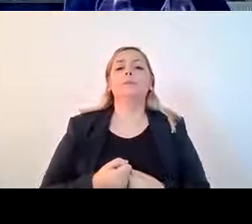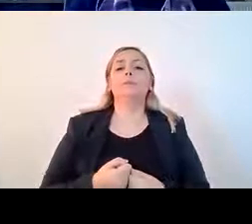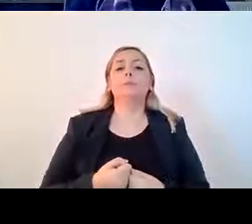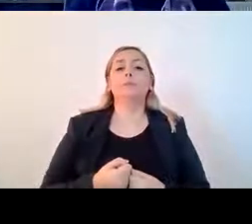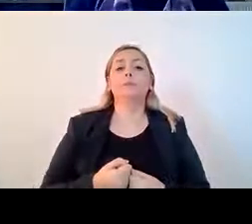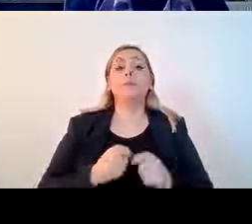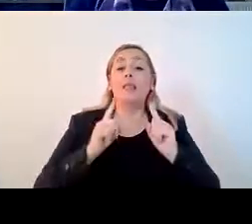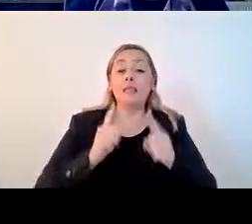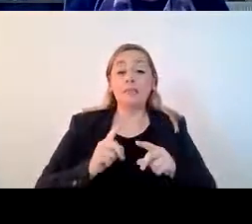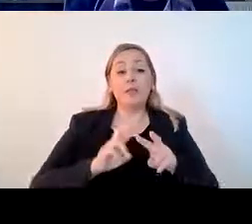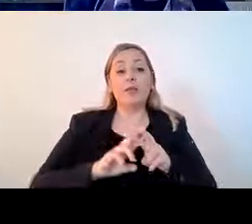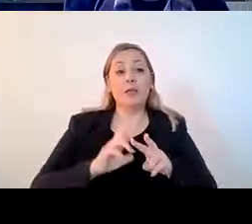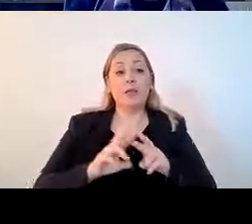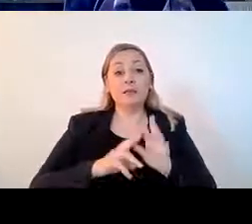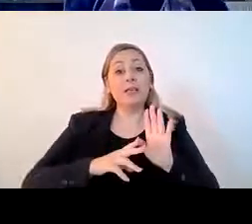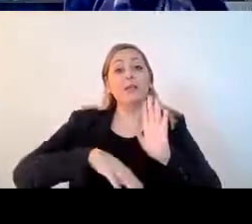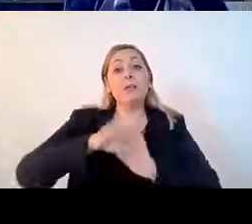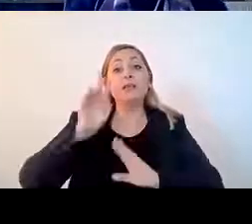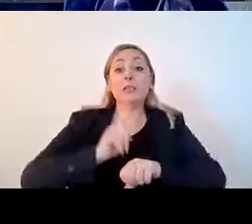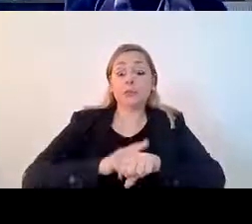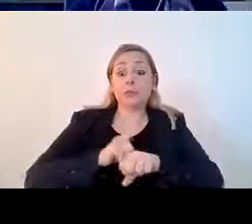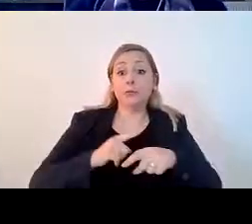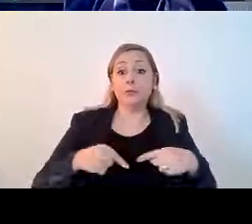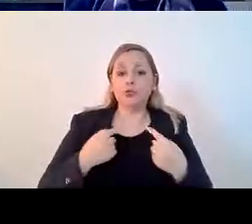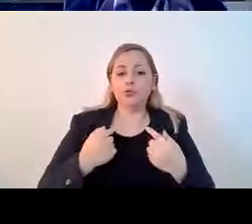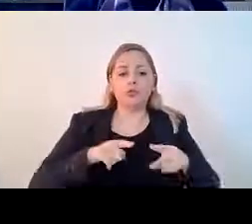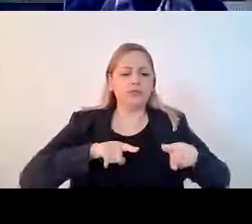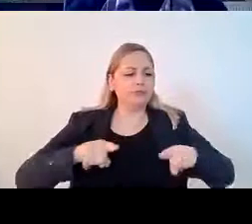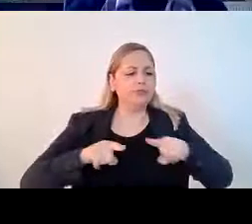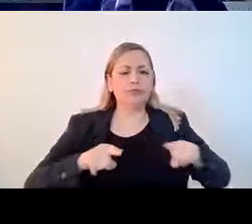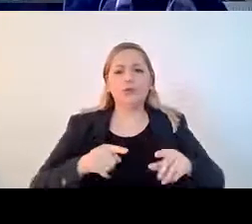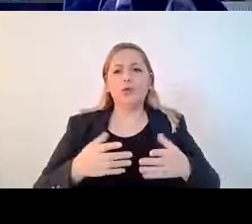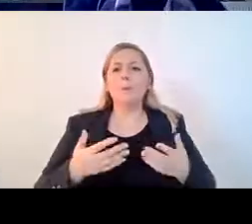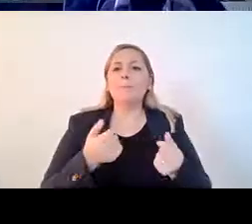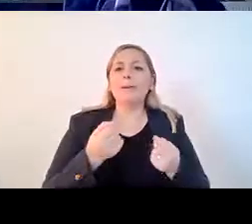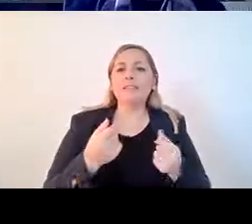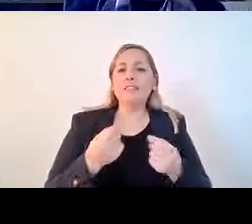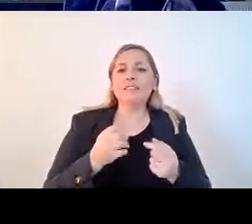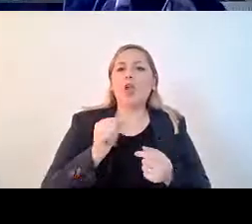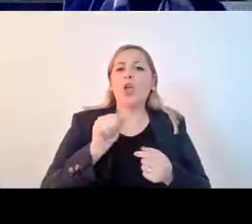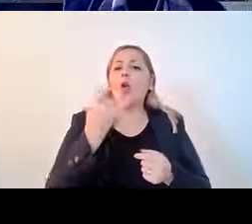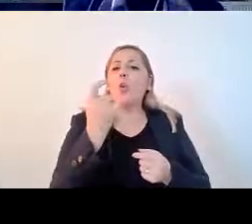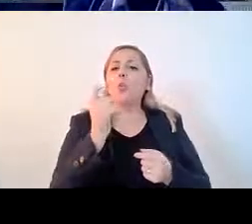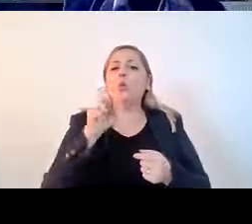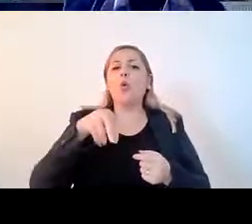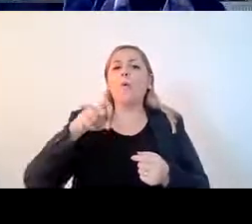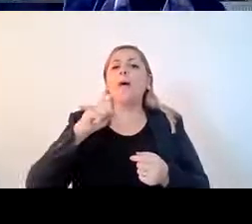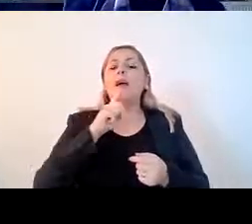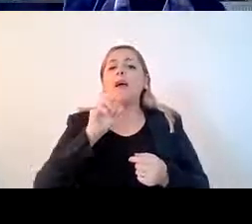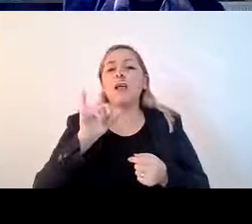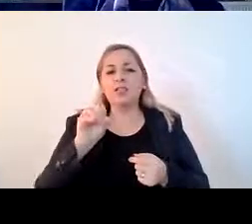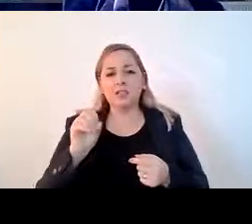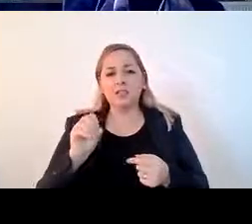Tenemos que hacer presente que la mayor parte del tiempo nosotros funcionamos en automático, en modo automático, pero sin embargo cuando ocurren